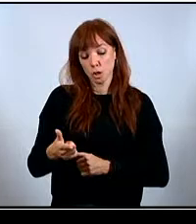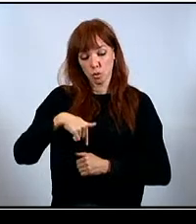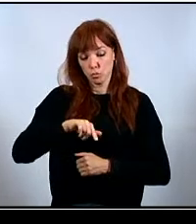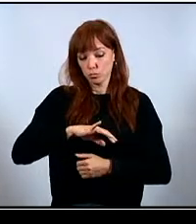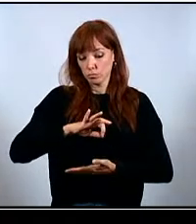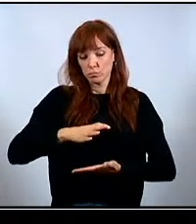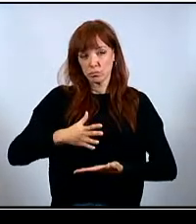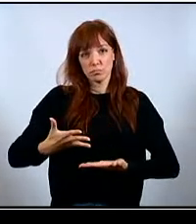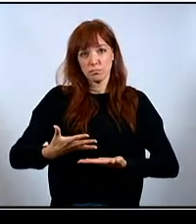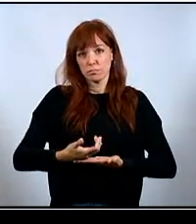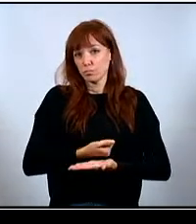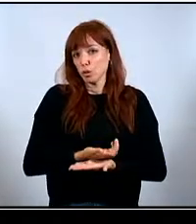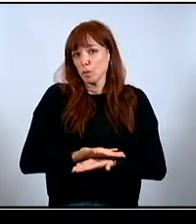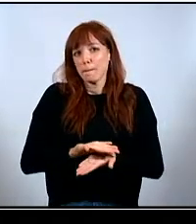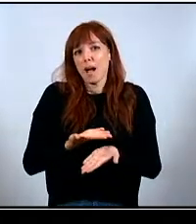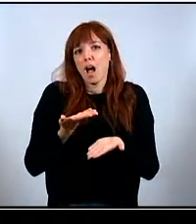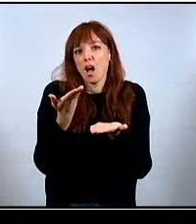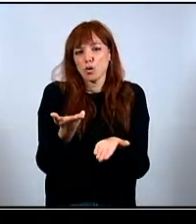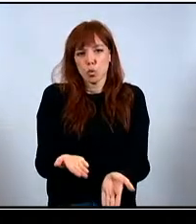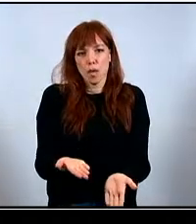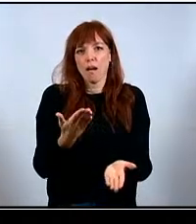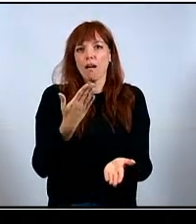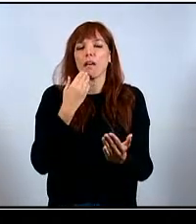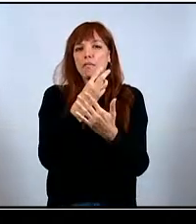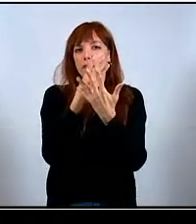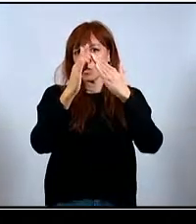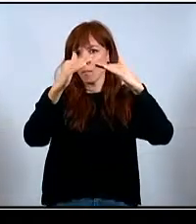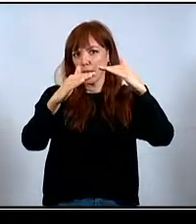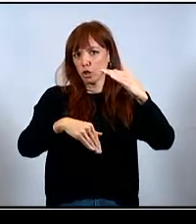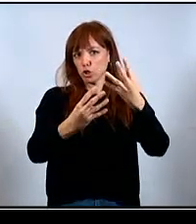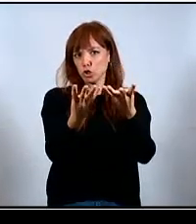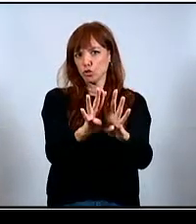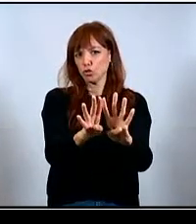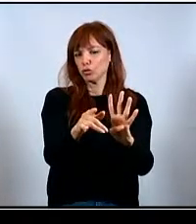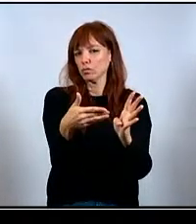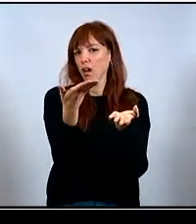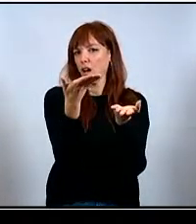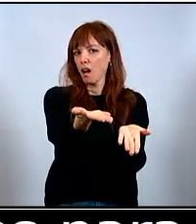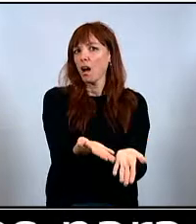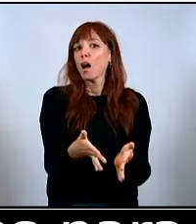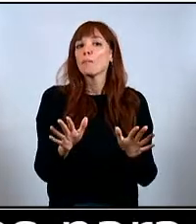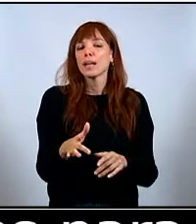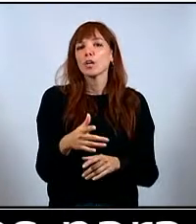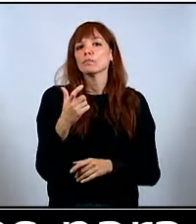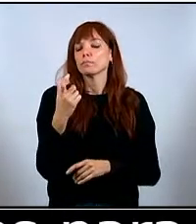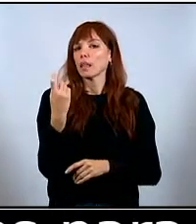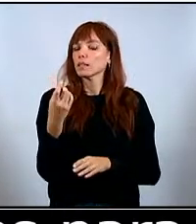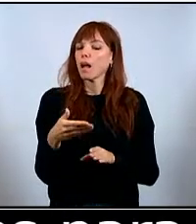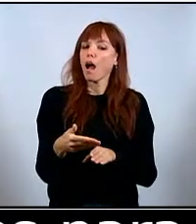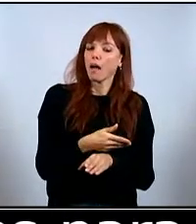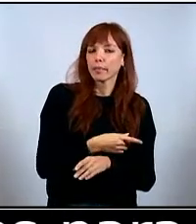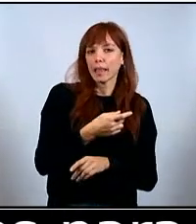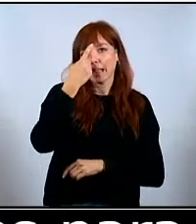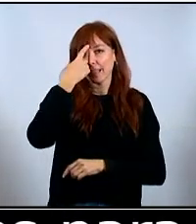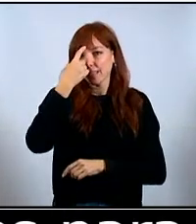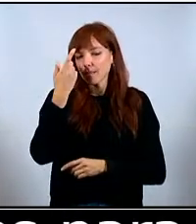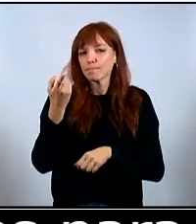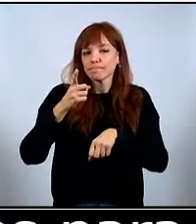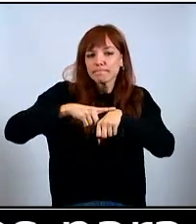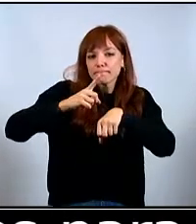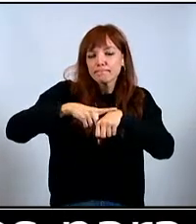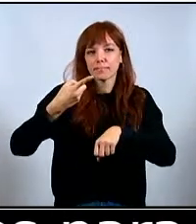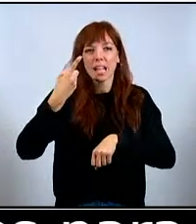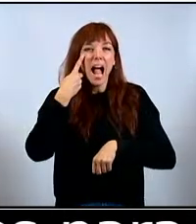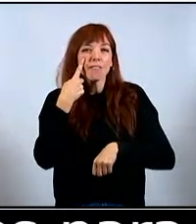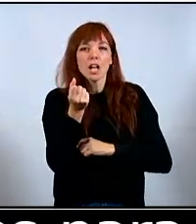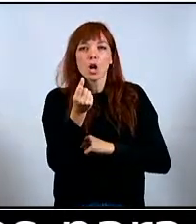nuestra ayuda a estos menores como cualquier otro menor tutelado. Para ello necesitamos saber con tiempo y en forma los que van a venir